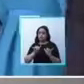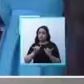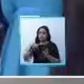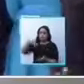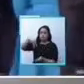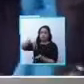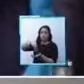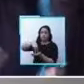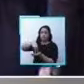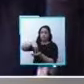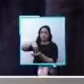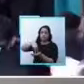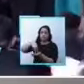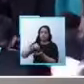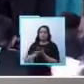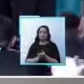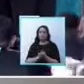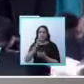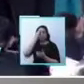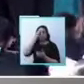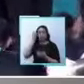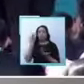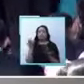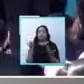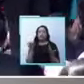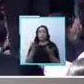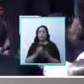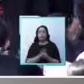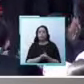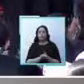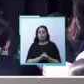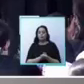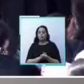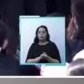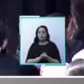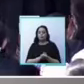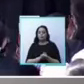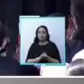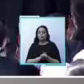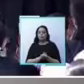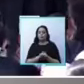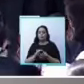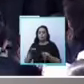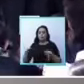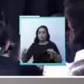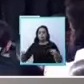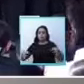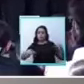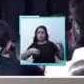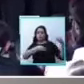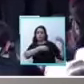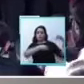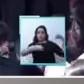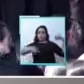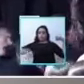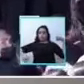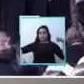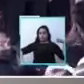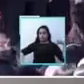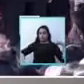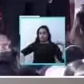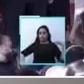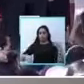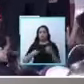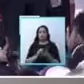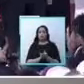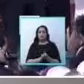saltos cualitativos históricos que yo creo que se deben de ver como positivos. Uno de ellos es la ley revertir, ¿verdad?, esa